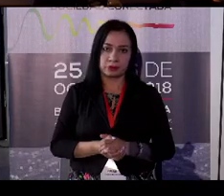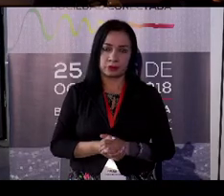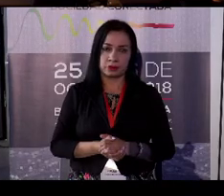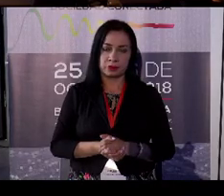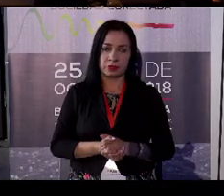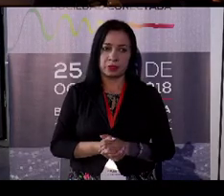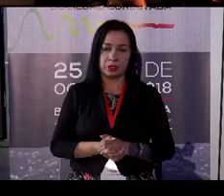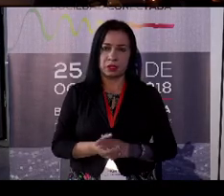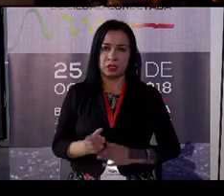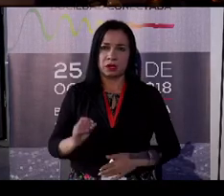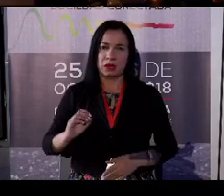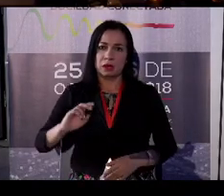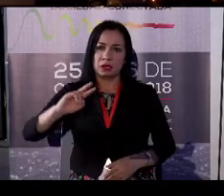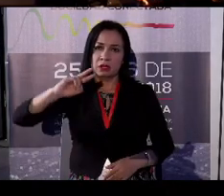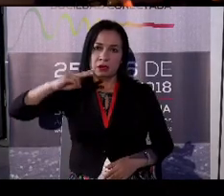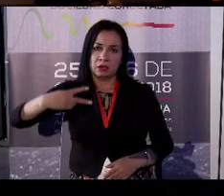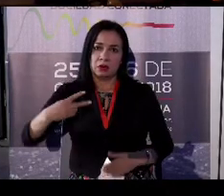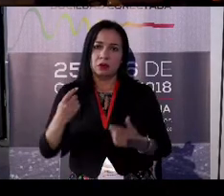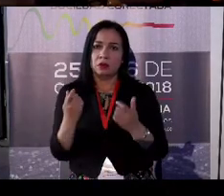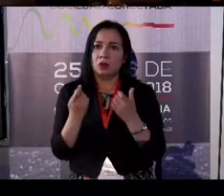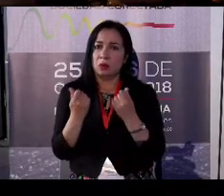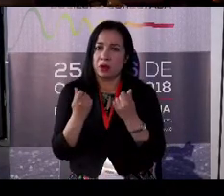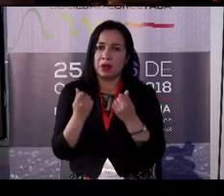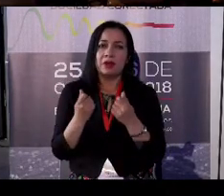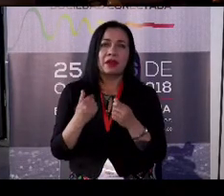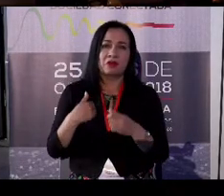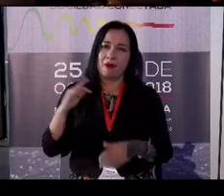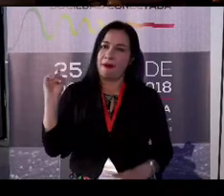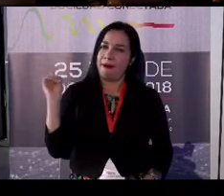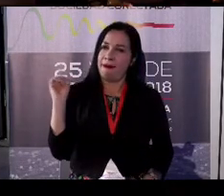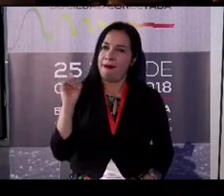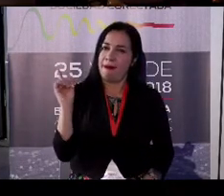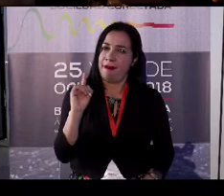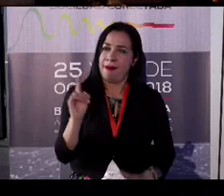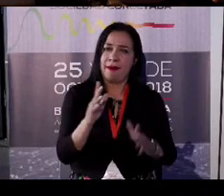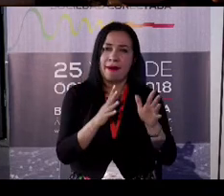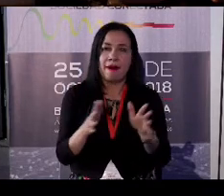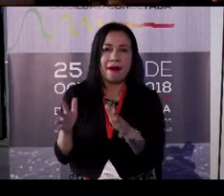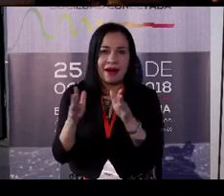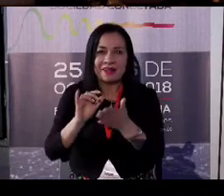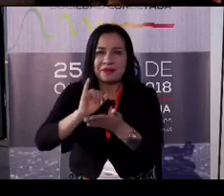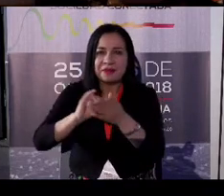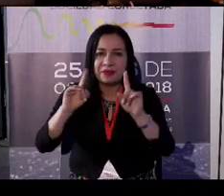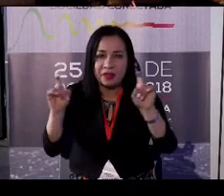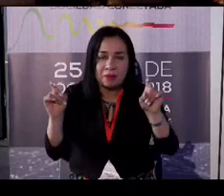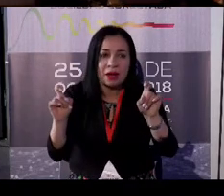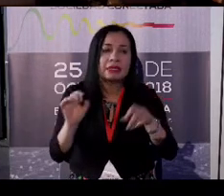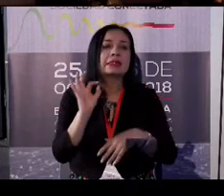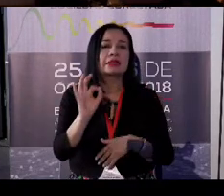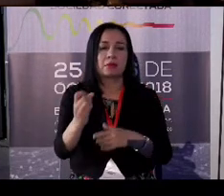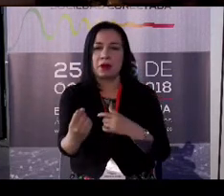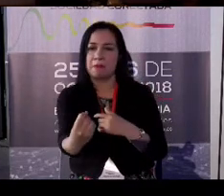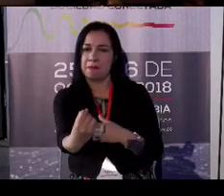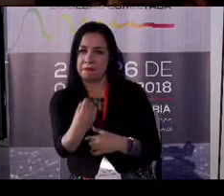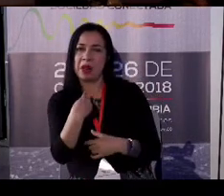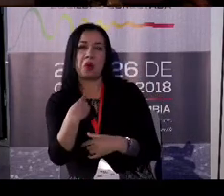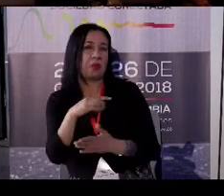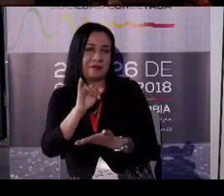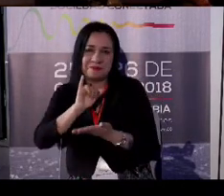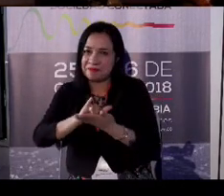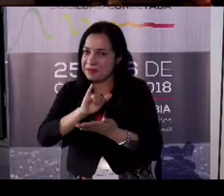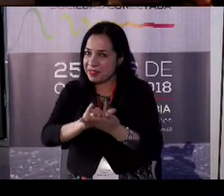segundo precio. Es llevo años enseñando esto y la pregunta siempre surge y no es fácil. A